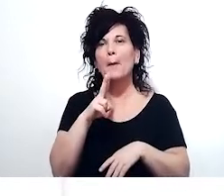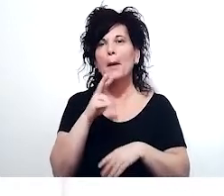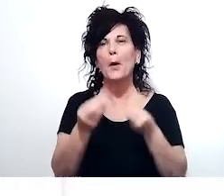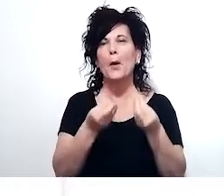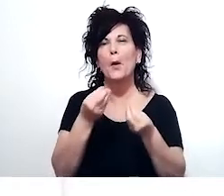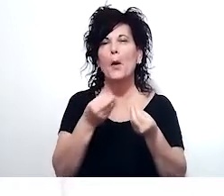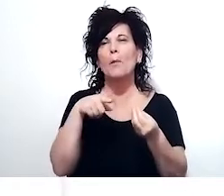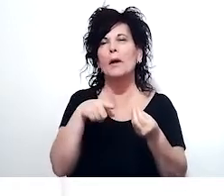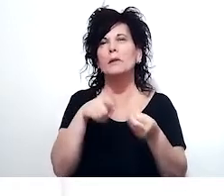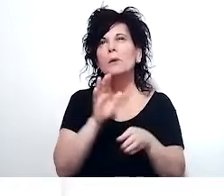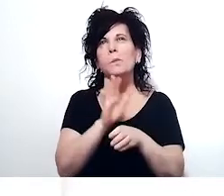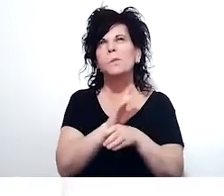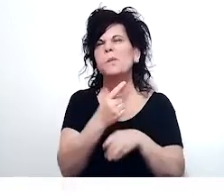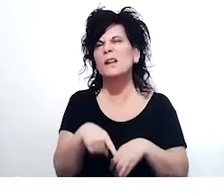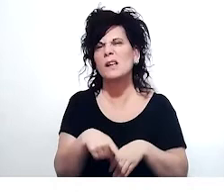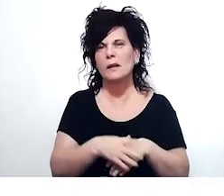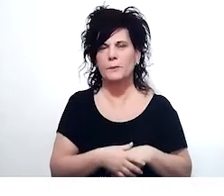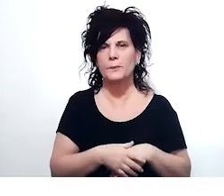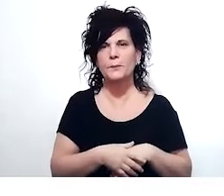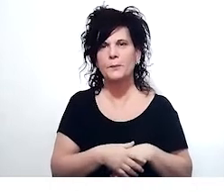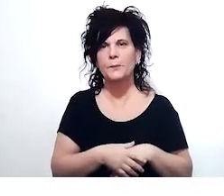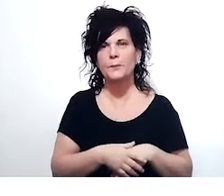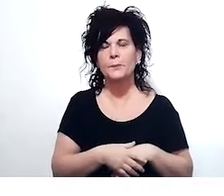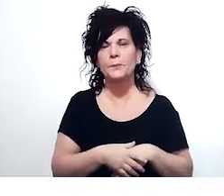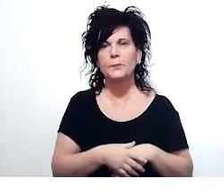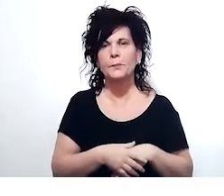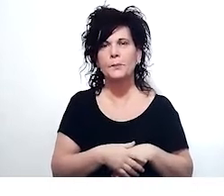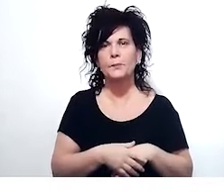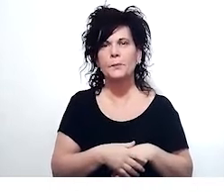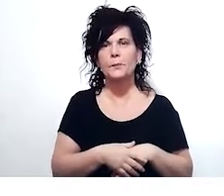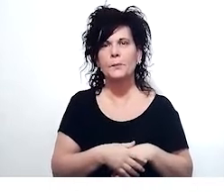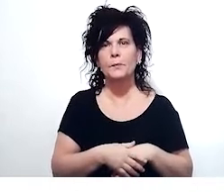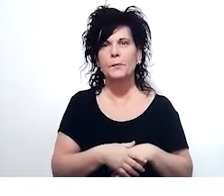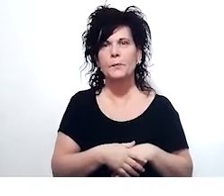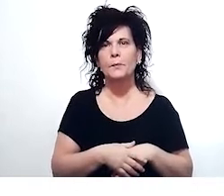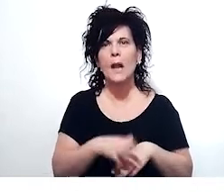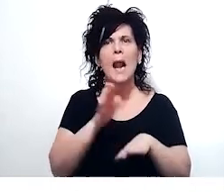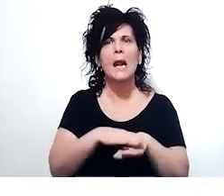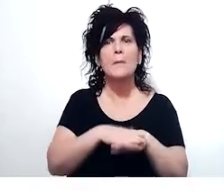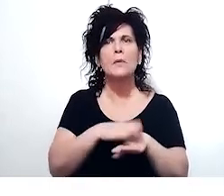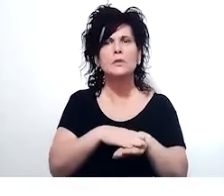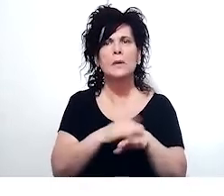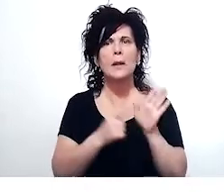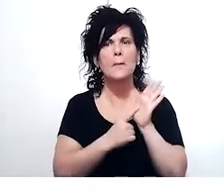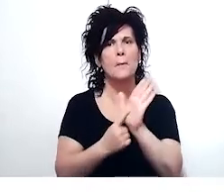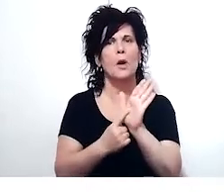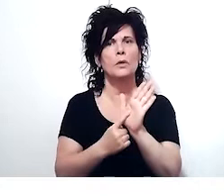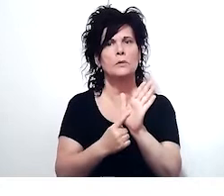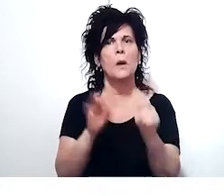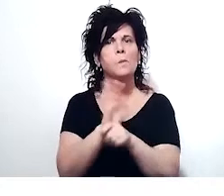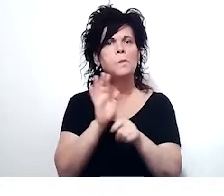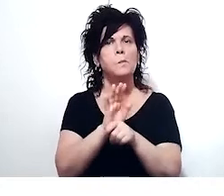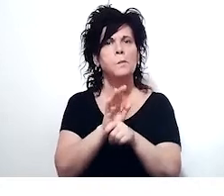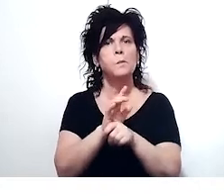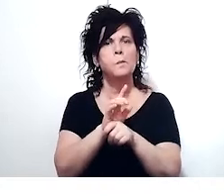en qué consiste esta regulación del GDPR. La responsabilidad demostrada significa